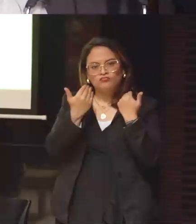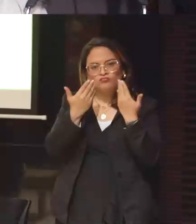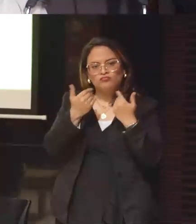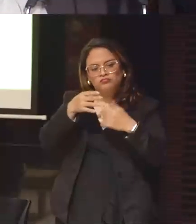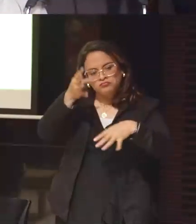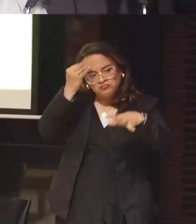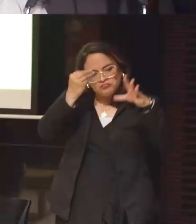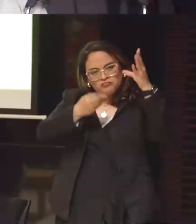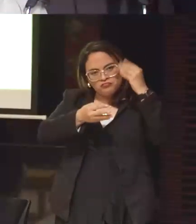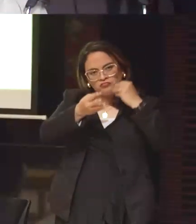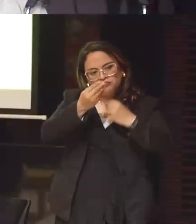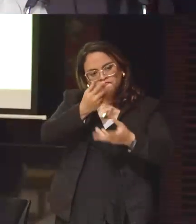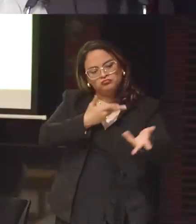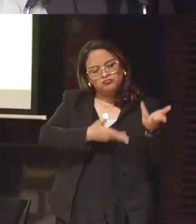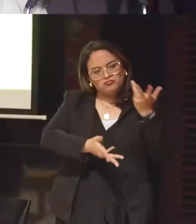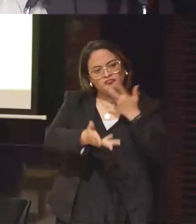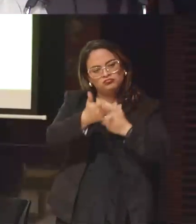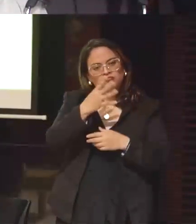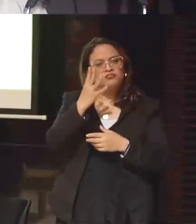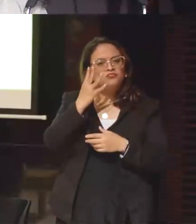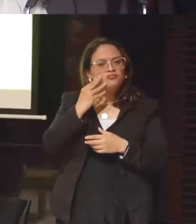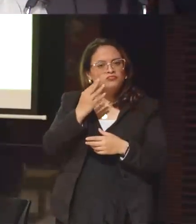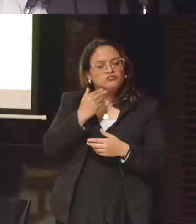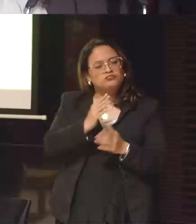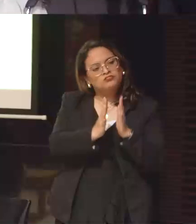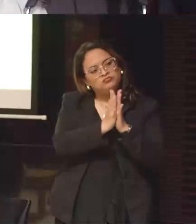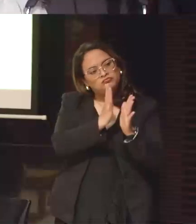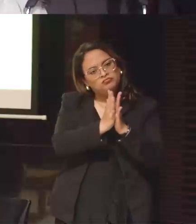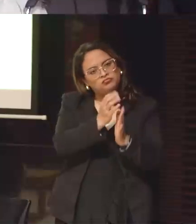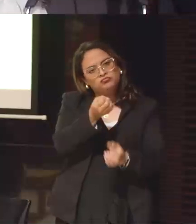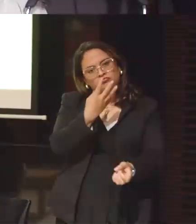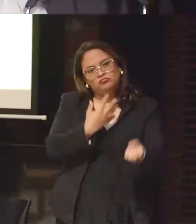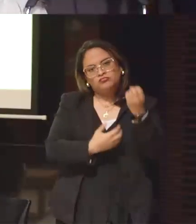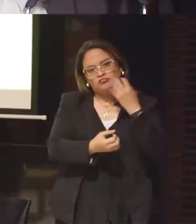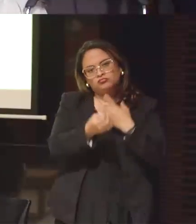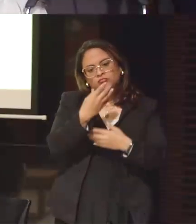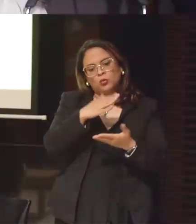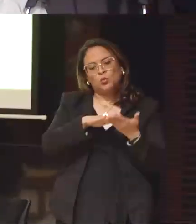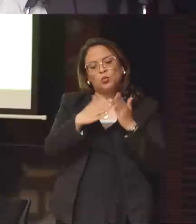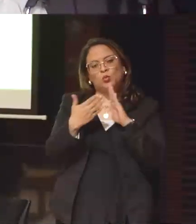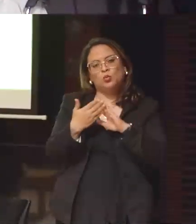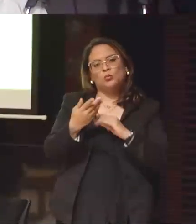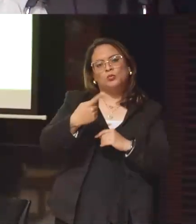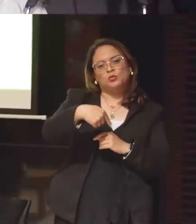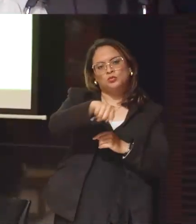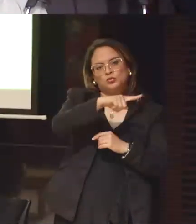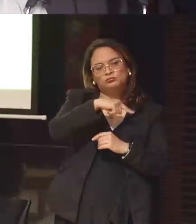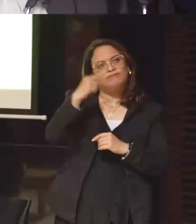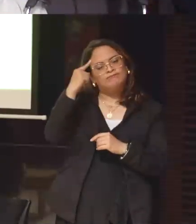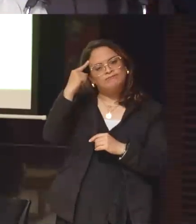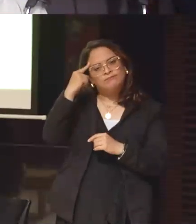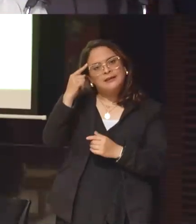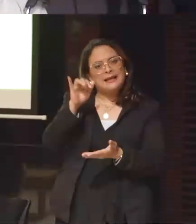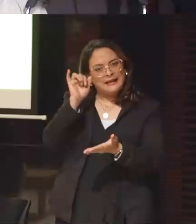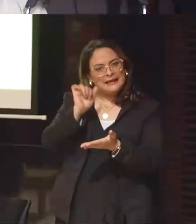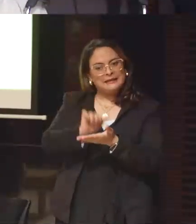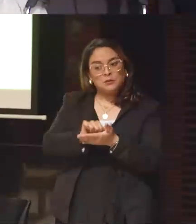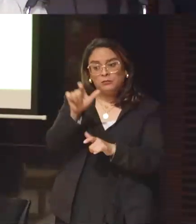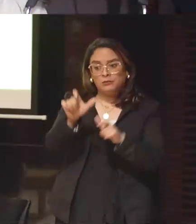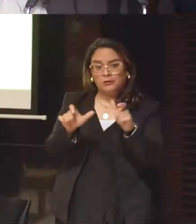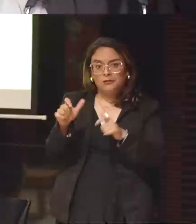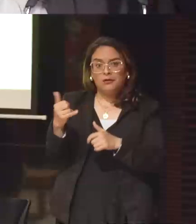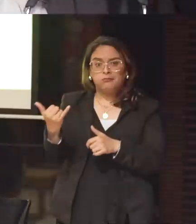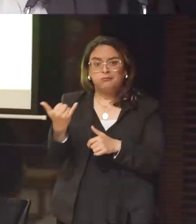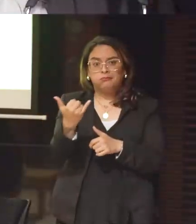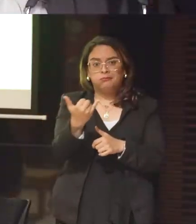sus experiencias, a escuchar, porque además de todo la comunidad pues, va más allá justamente de la gente que está ahí. Creo